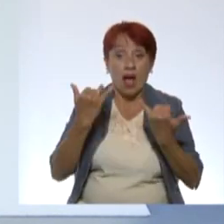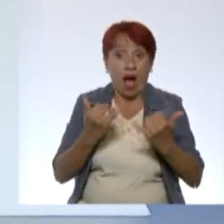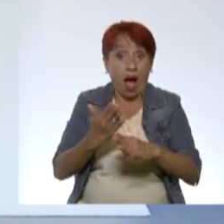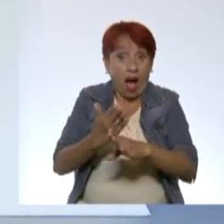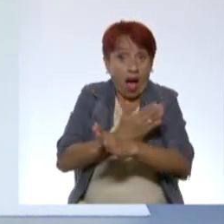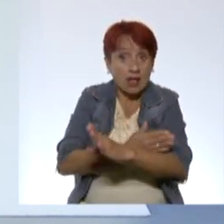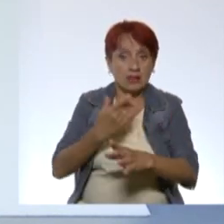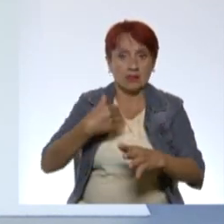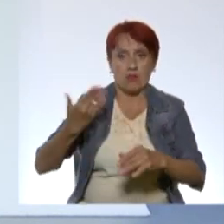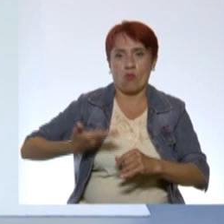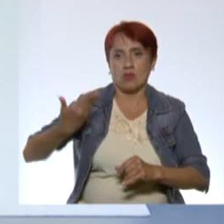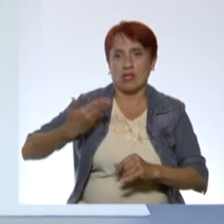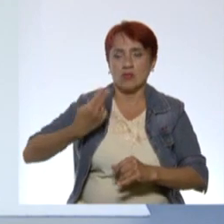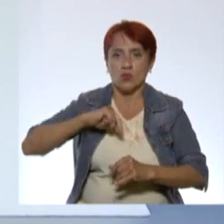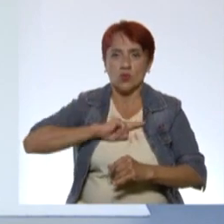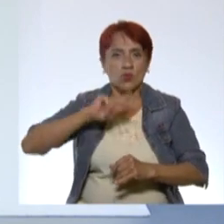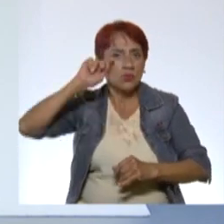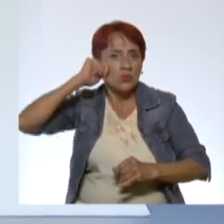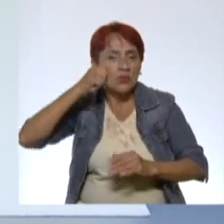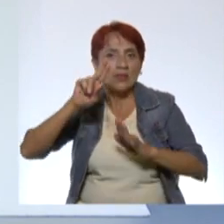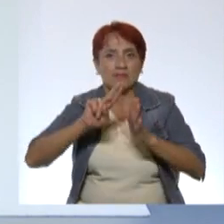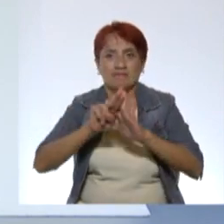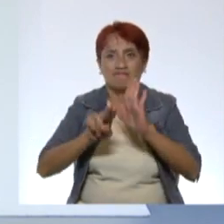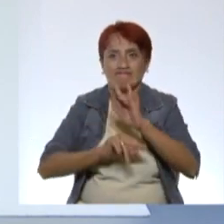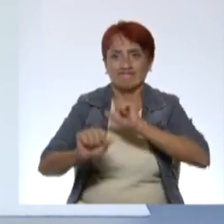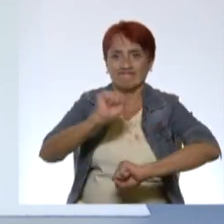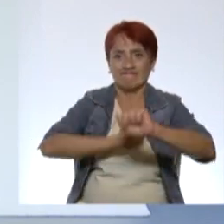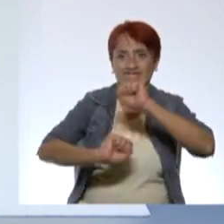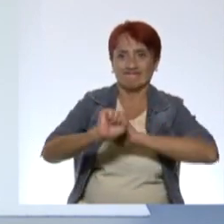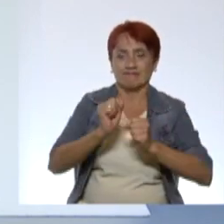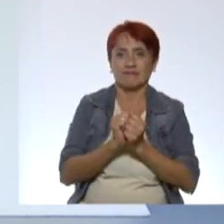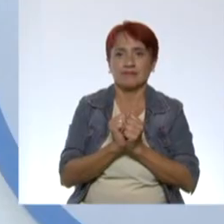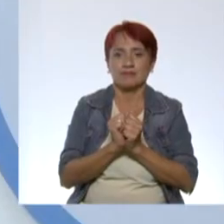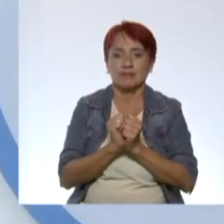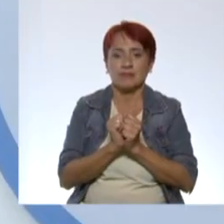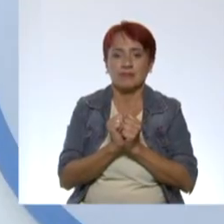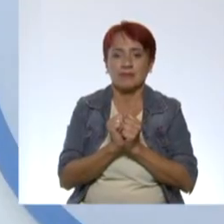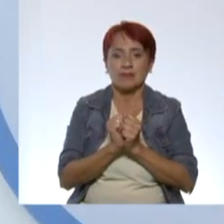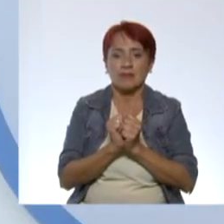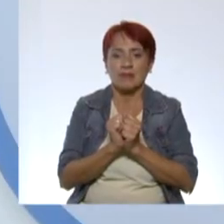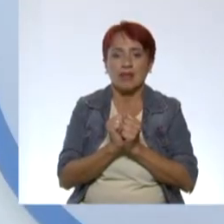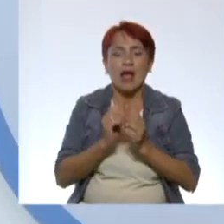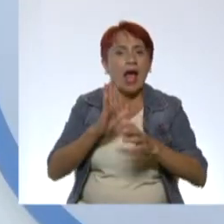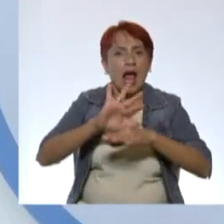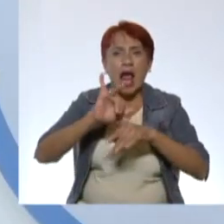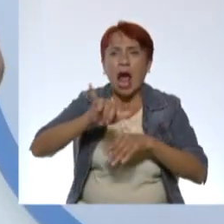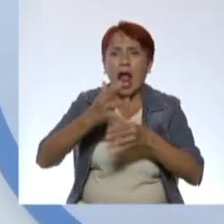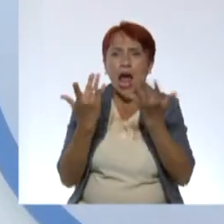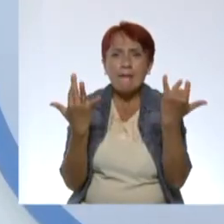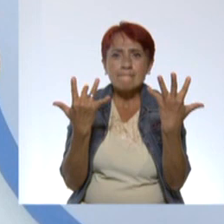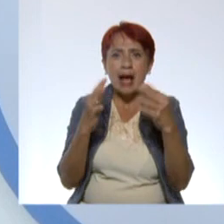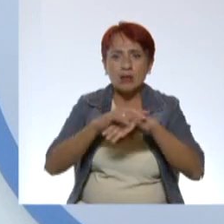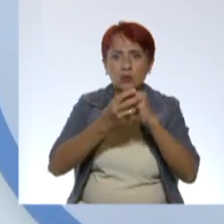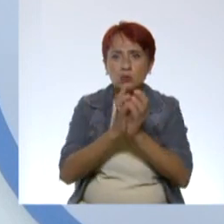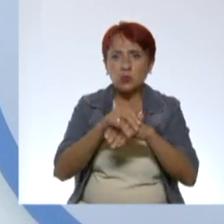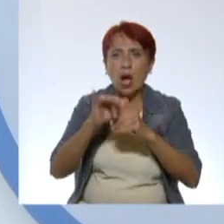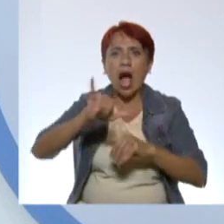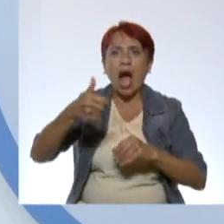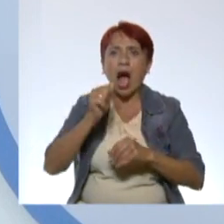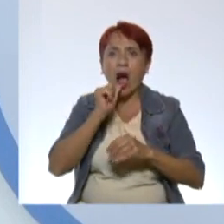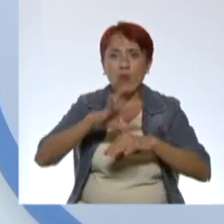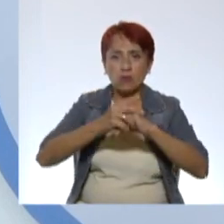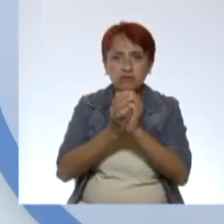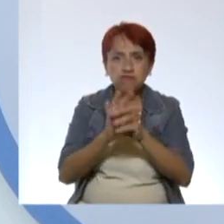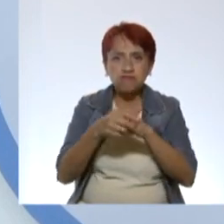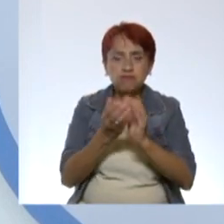Pero antes es necesario que recordemos las medidas de bioseguridad. El lavado frecuentemente de nuestras manos con